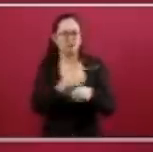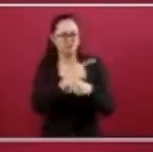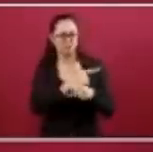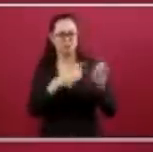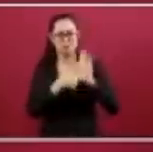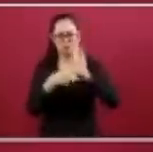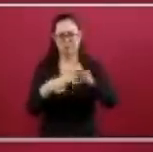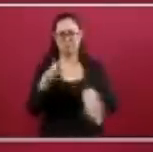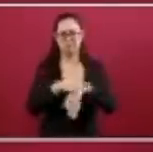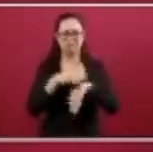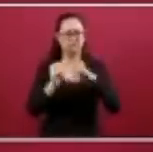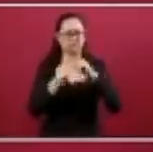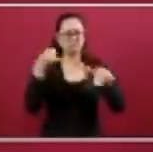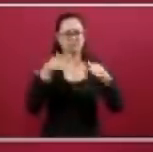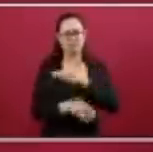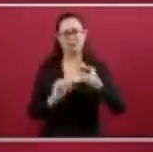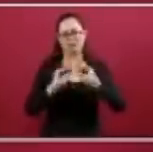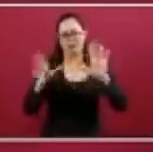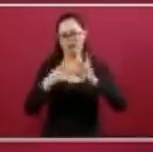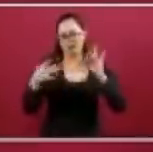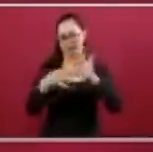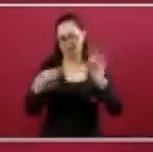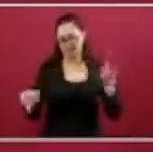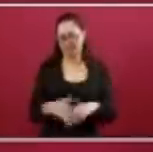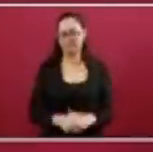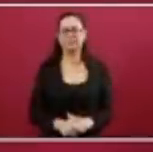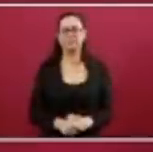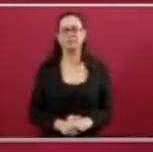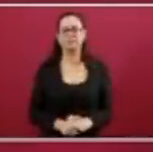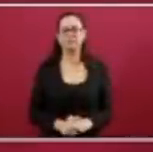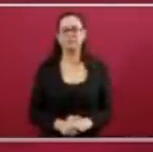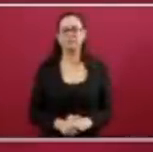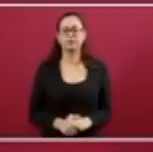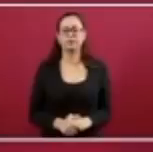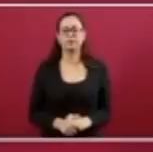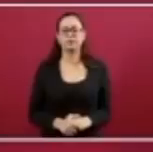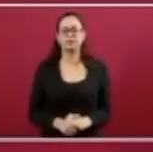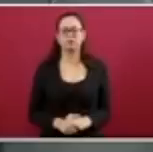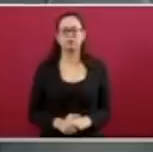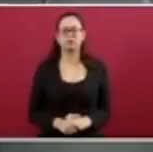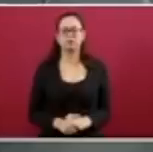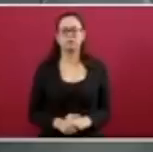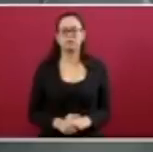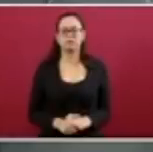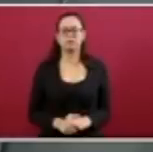de lo de este bien que se reporta,